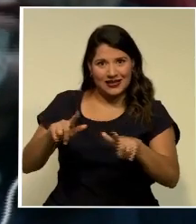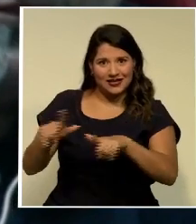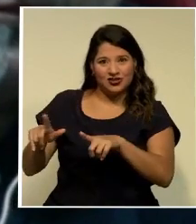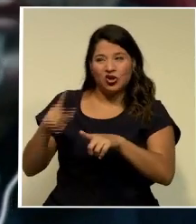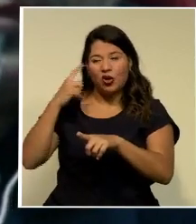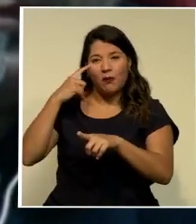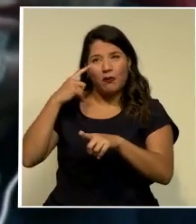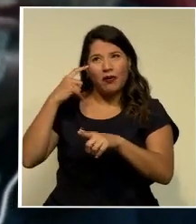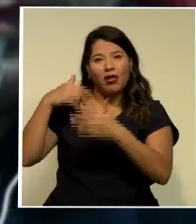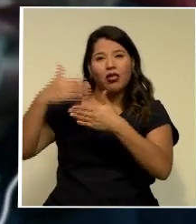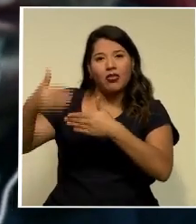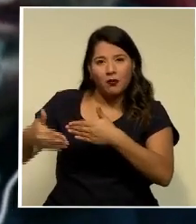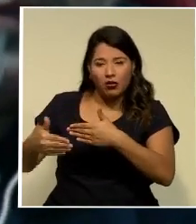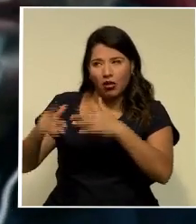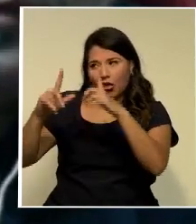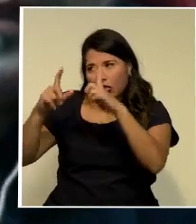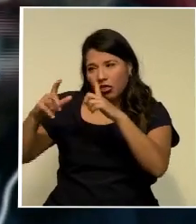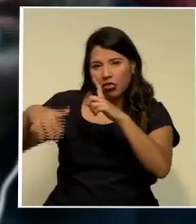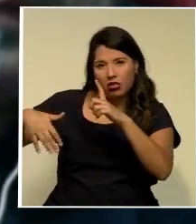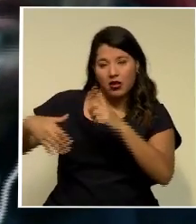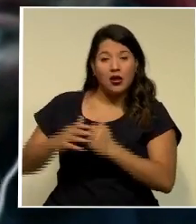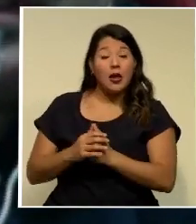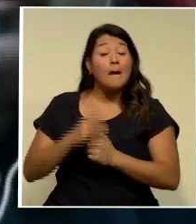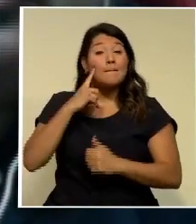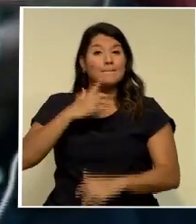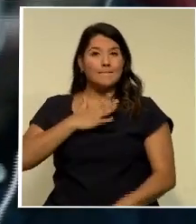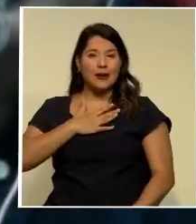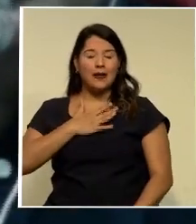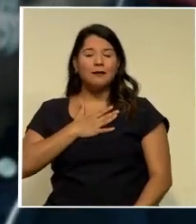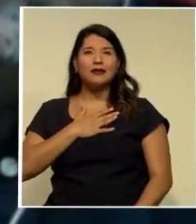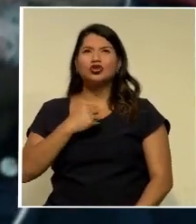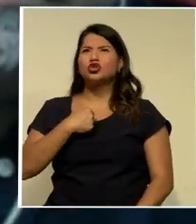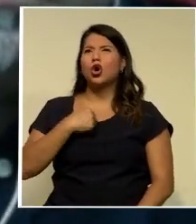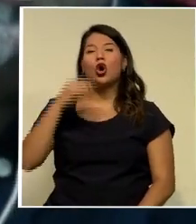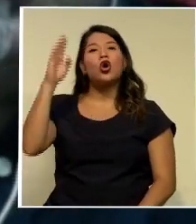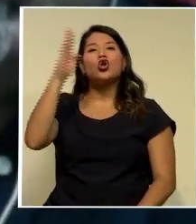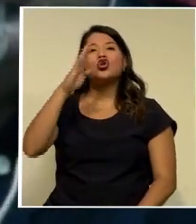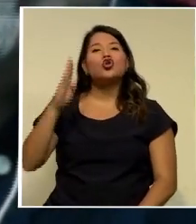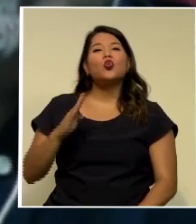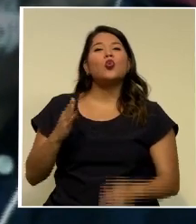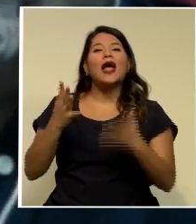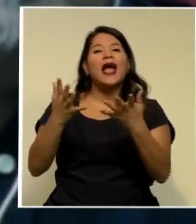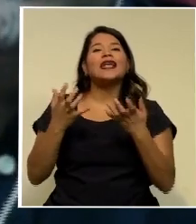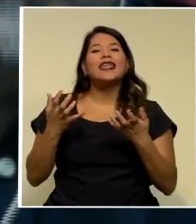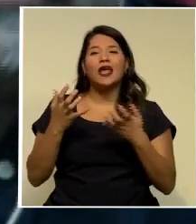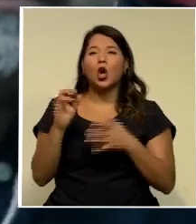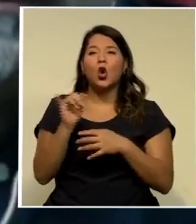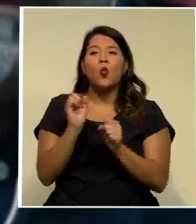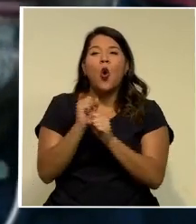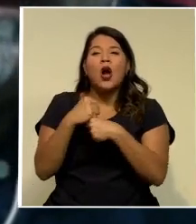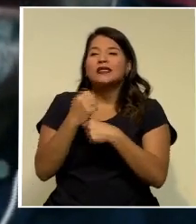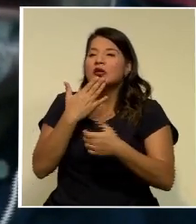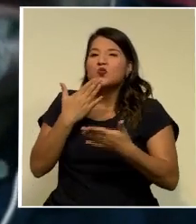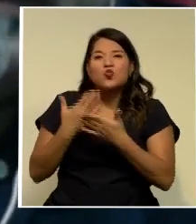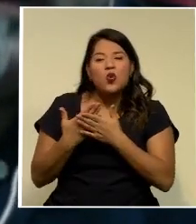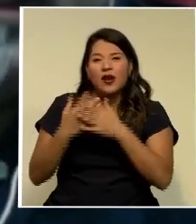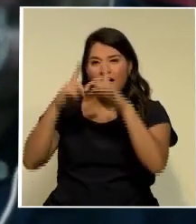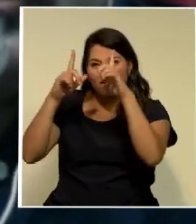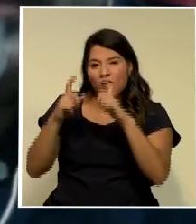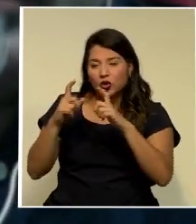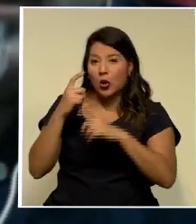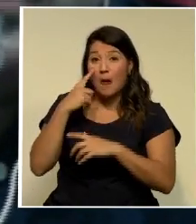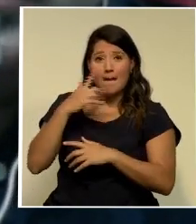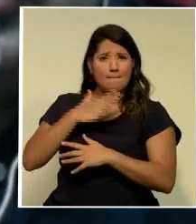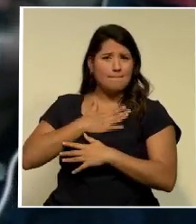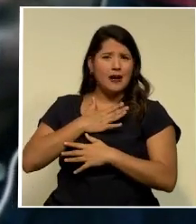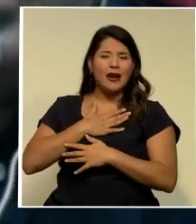ejemplo, a mí lo que me ha resultado siempre es que yo nunca he querido como hacer buenas fotos. Para mí la